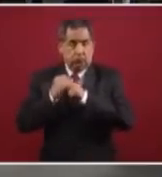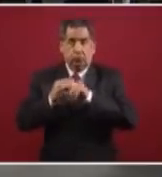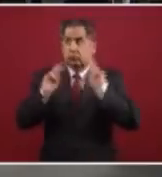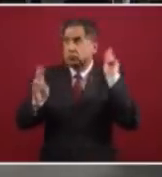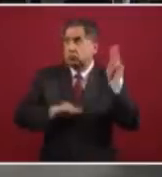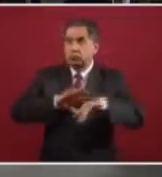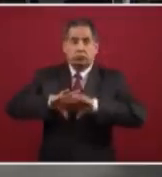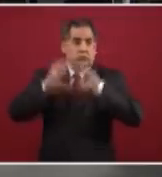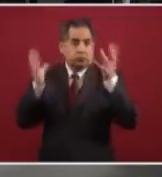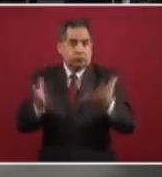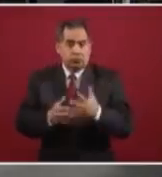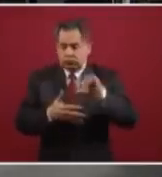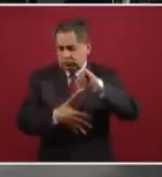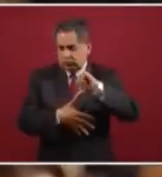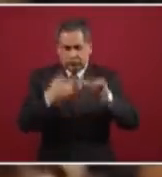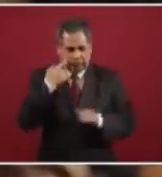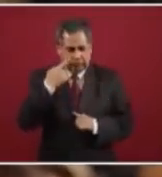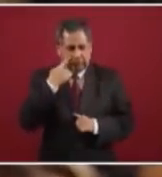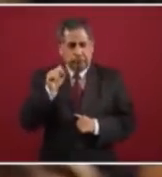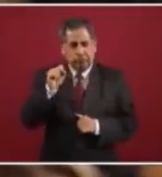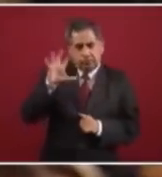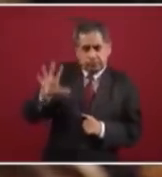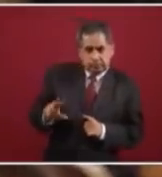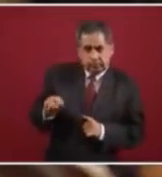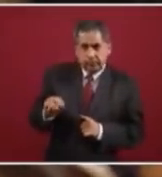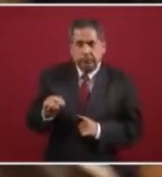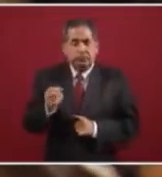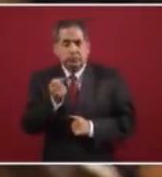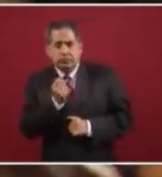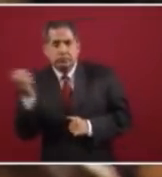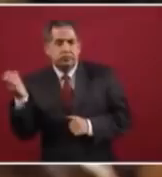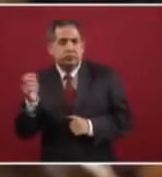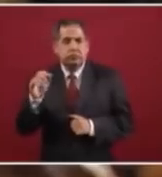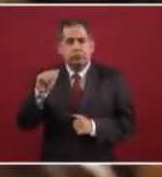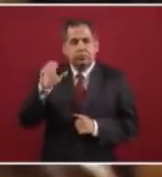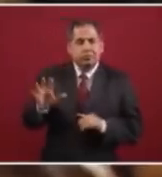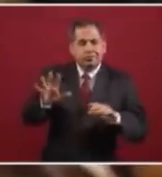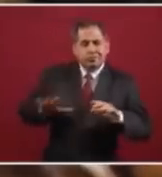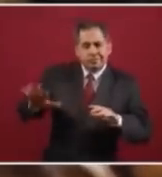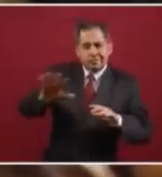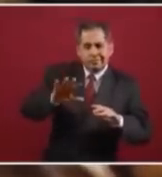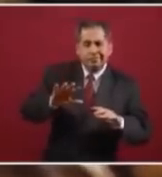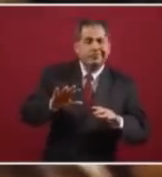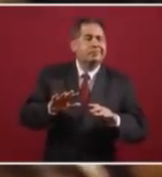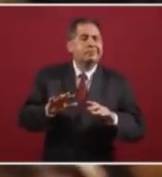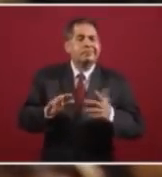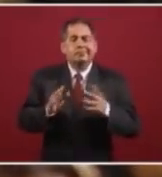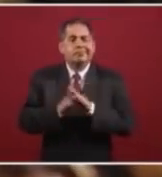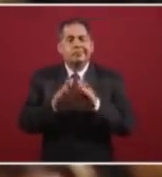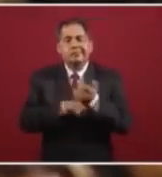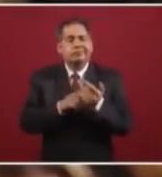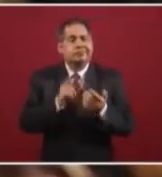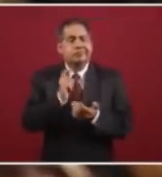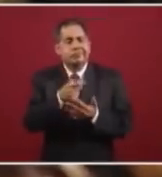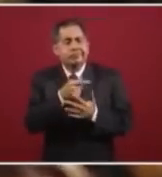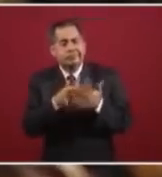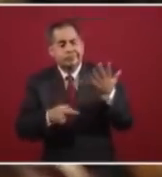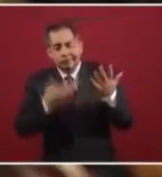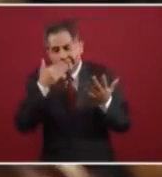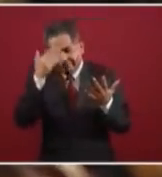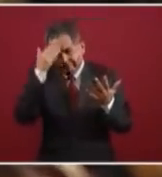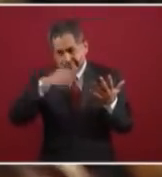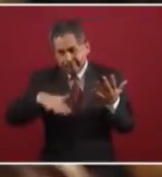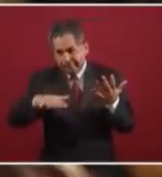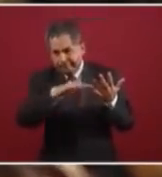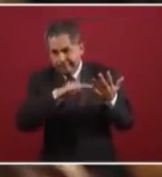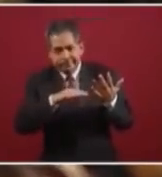en América, principalmente África y quizá en algunos países de Medio Oriente, incluso este proyecto económico, si así